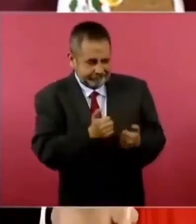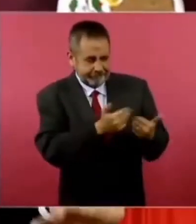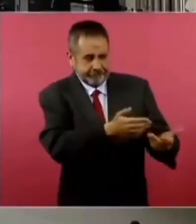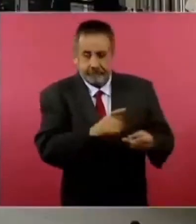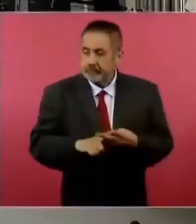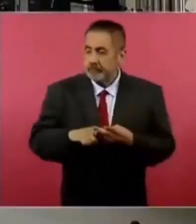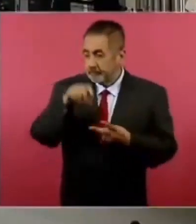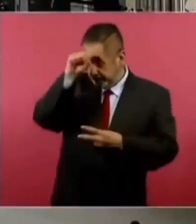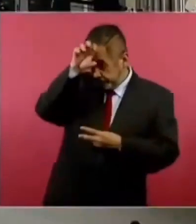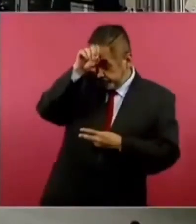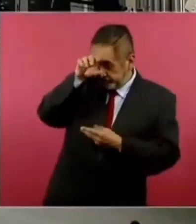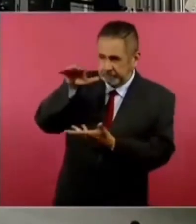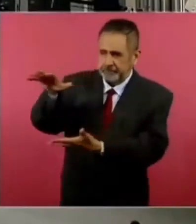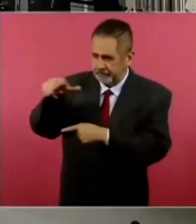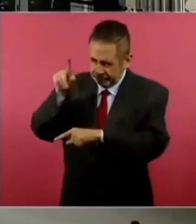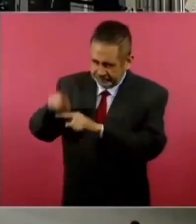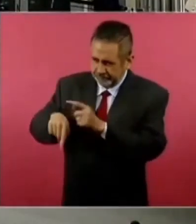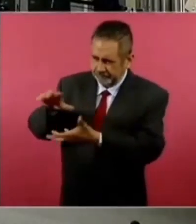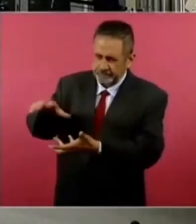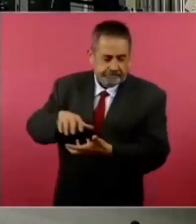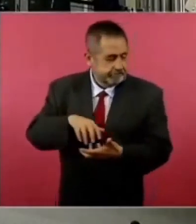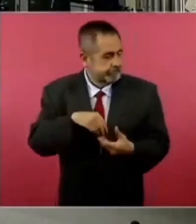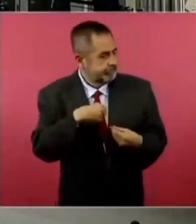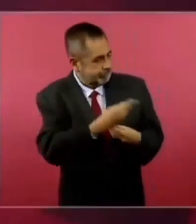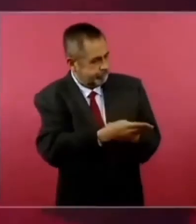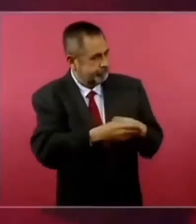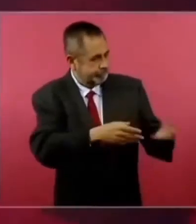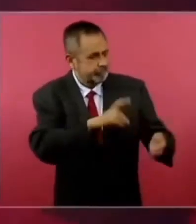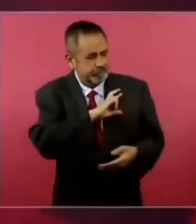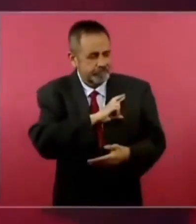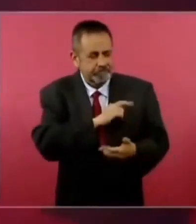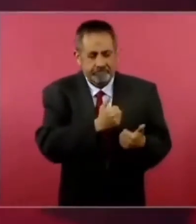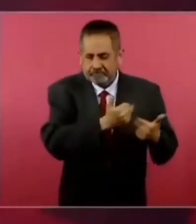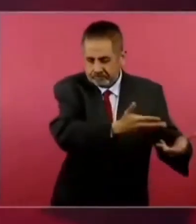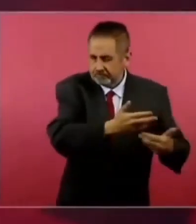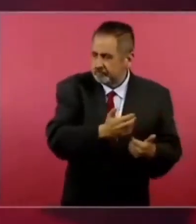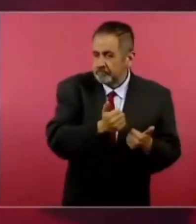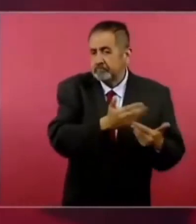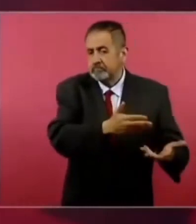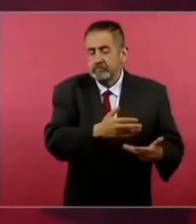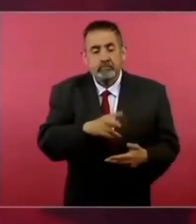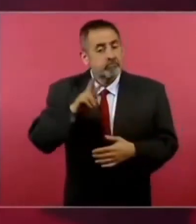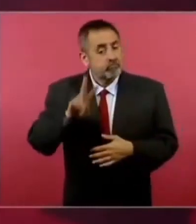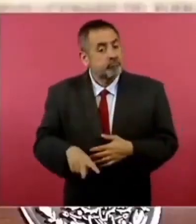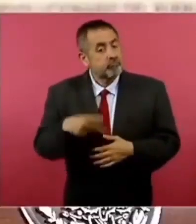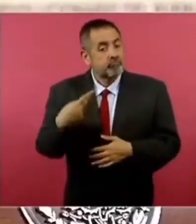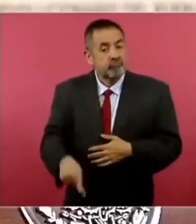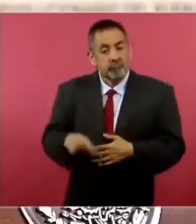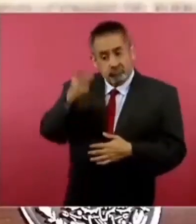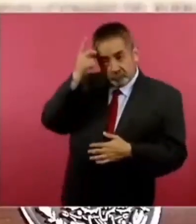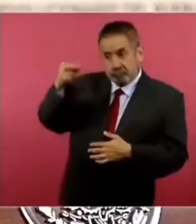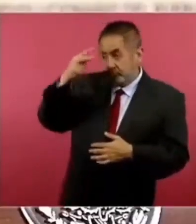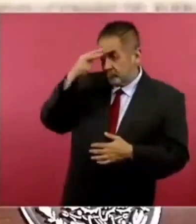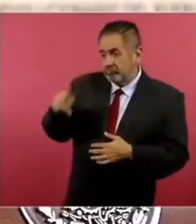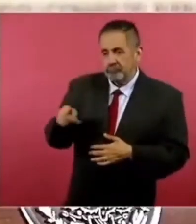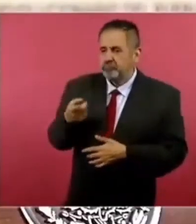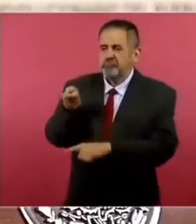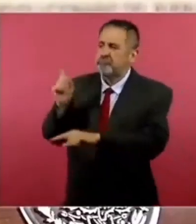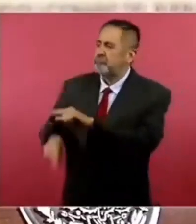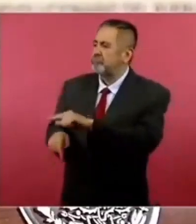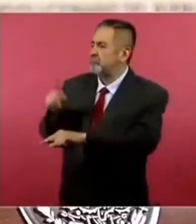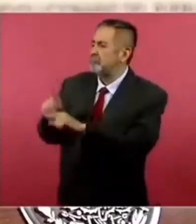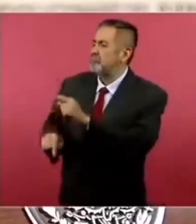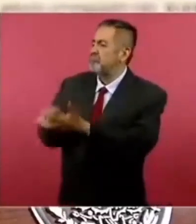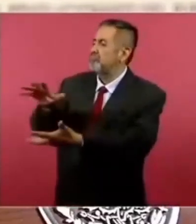entregó las empresas que eran del pueblo de México y eran de la nación. Y ahí se creó